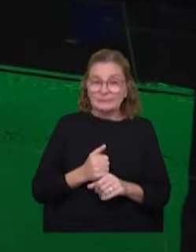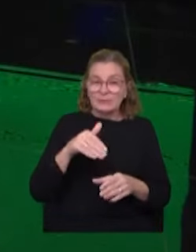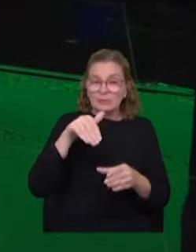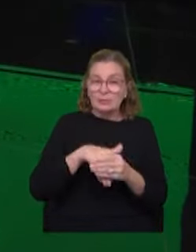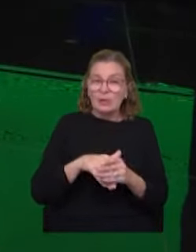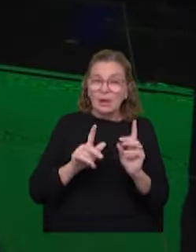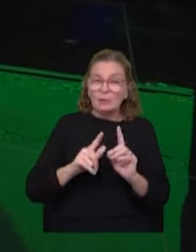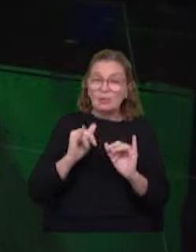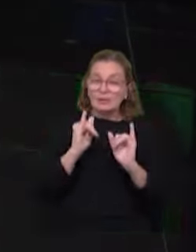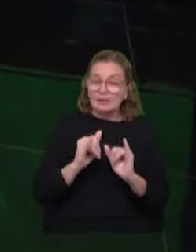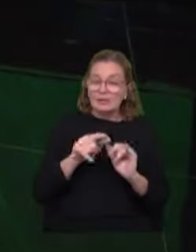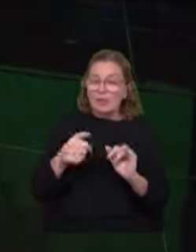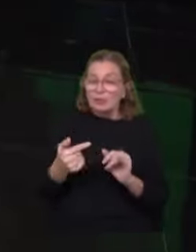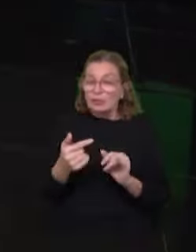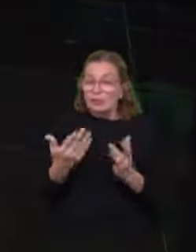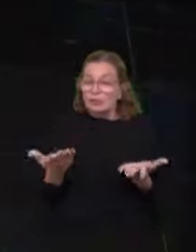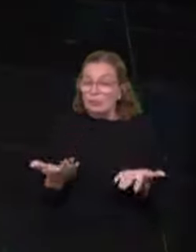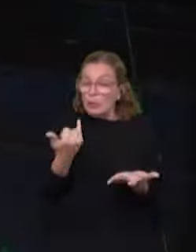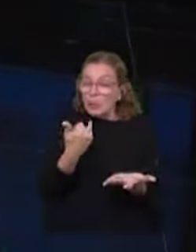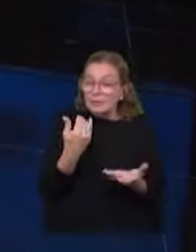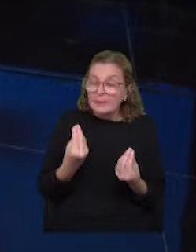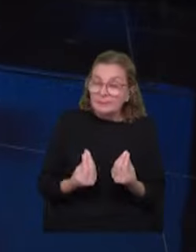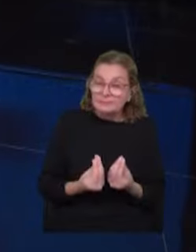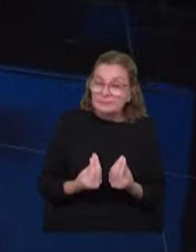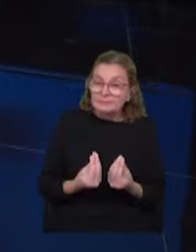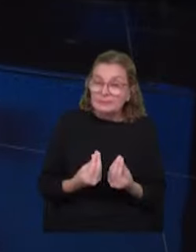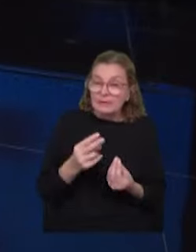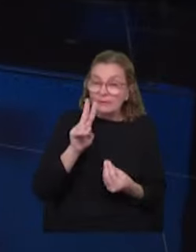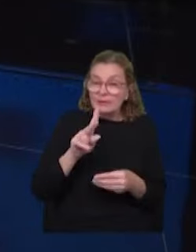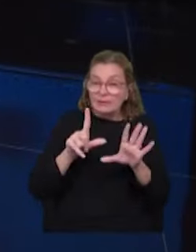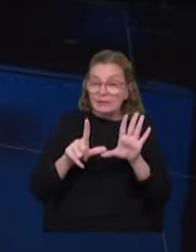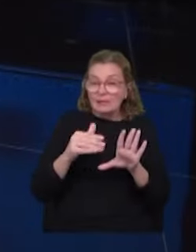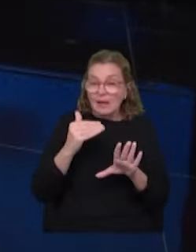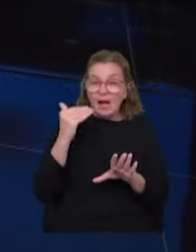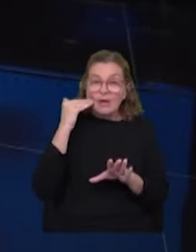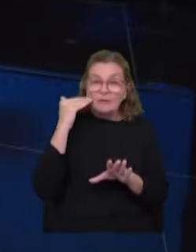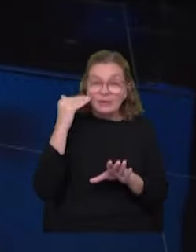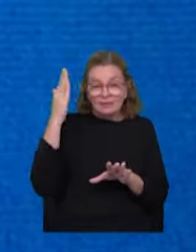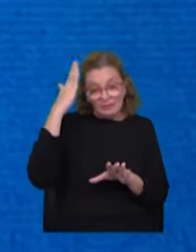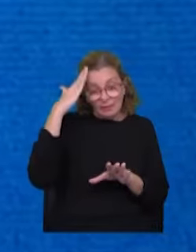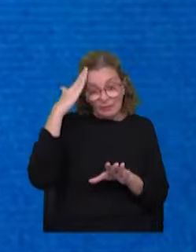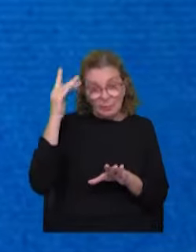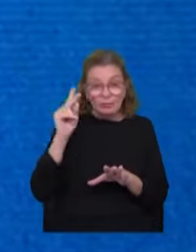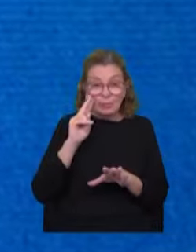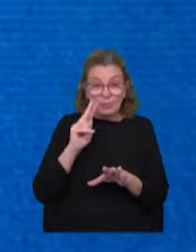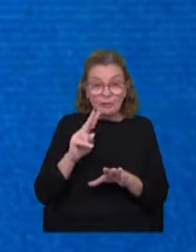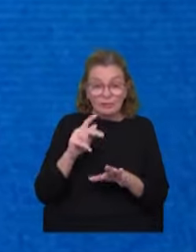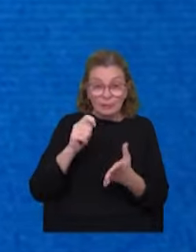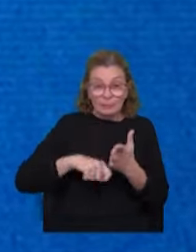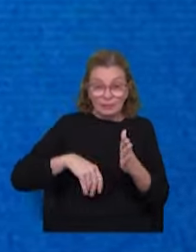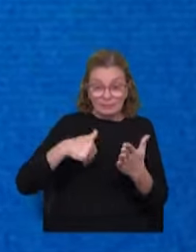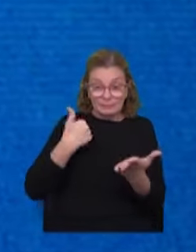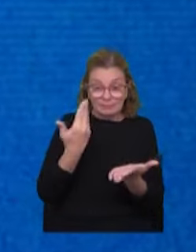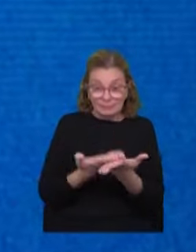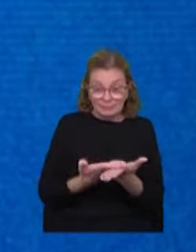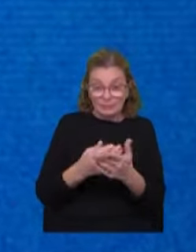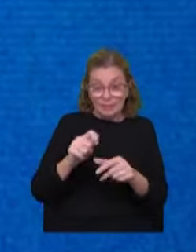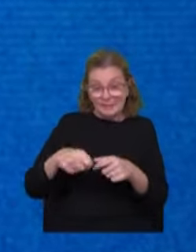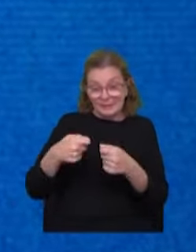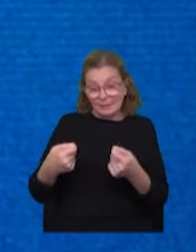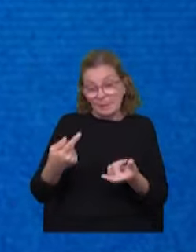algunos que no fueron otros que van a ser cuénteme qué va Claro josema porque el 27 de abril obviamente sabemos lo Estuvimos viendo la entrega de firma del del pit